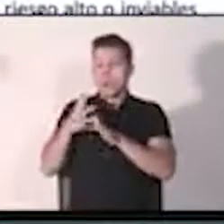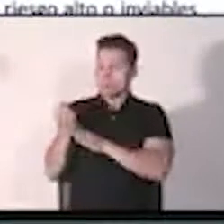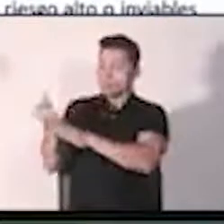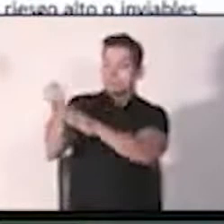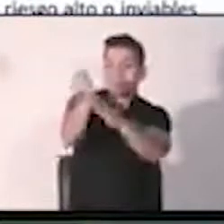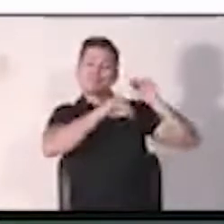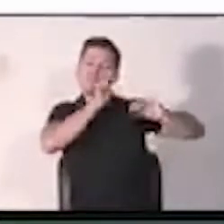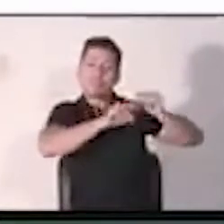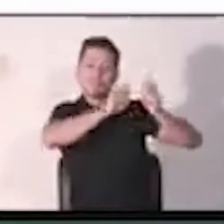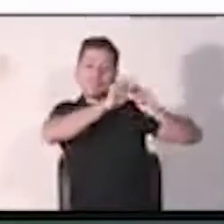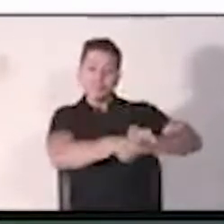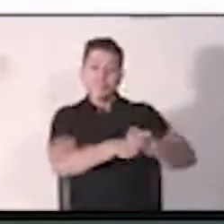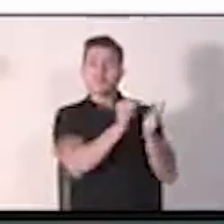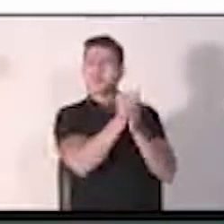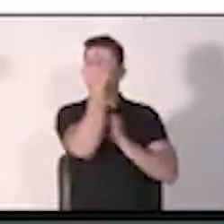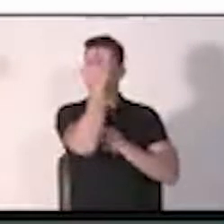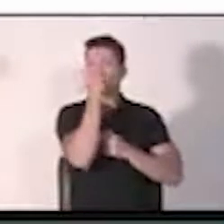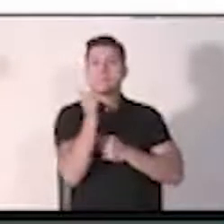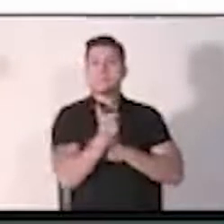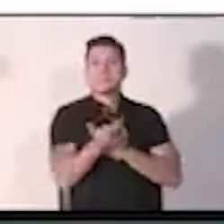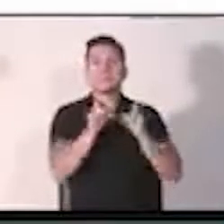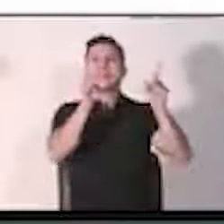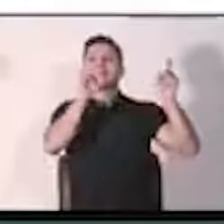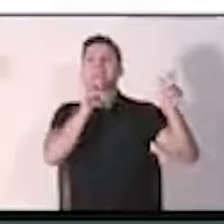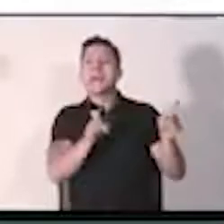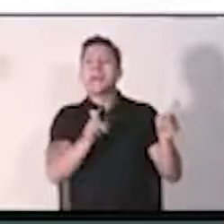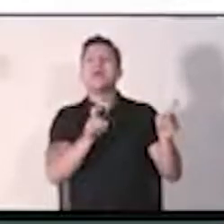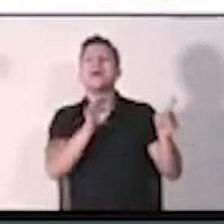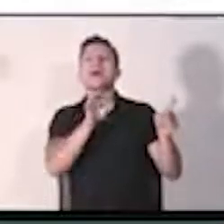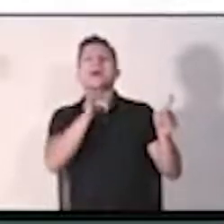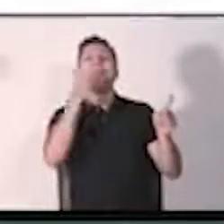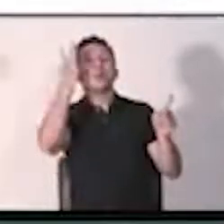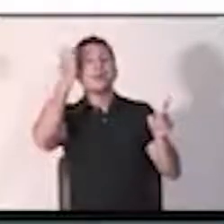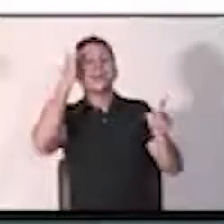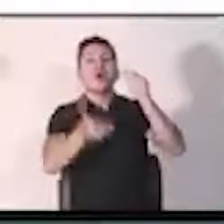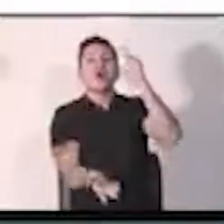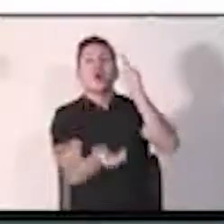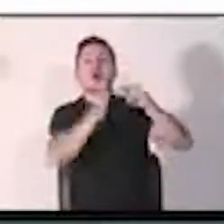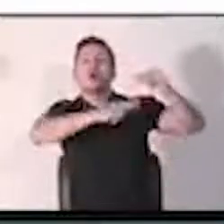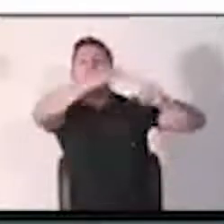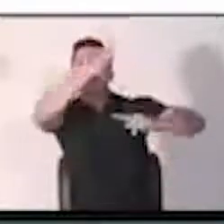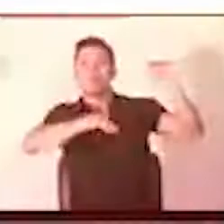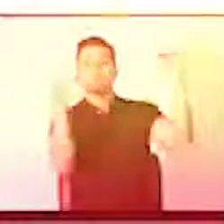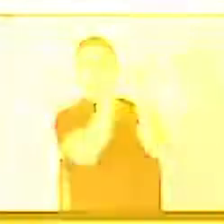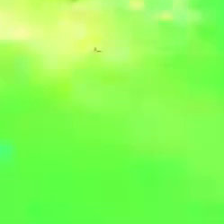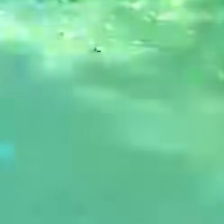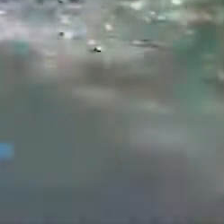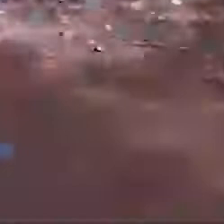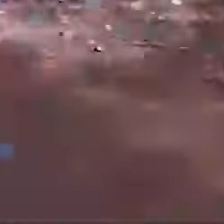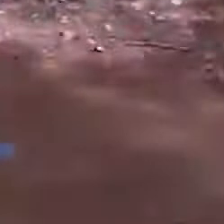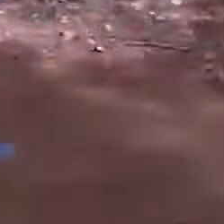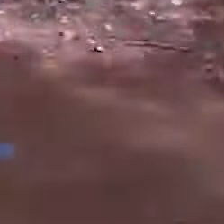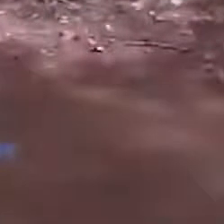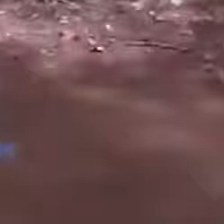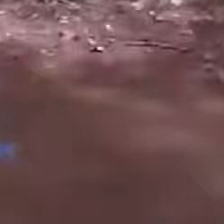y las inversiones realizadas en el acueducto con fuente alterna que busca suministrar agua potable a los ibagreños. Miguel